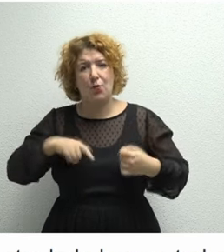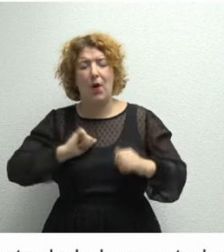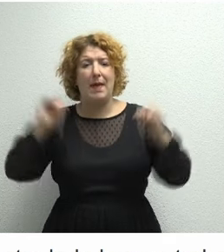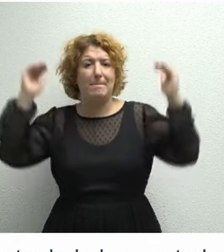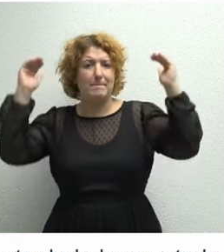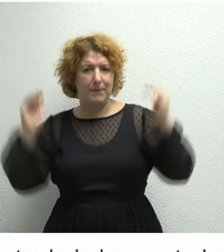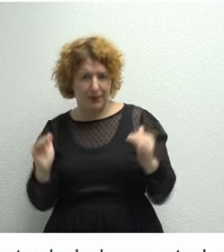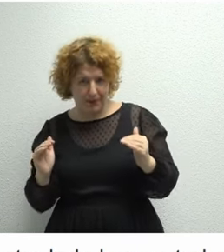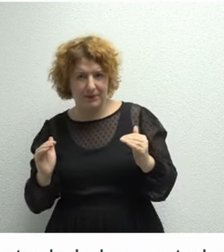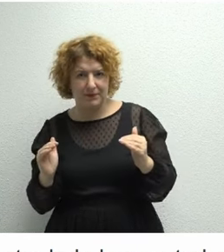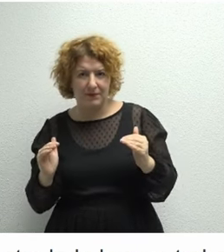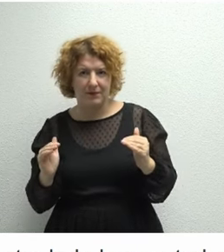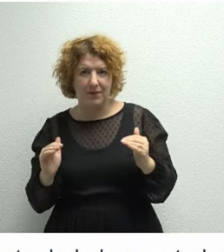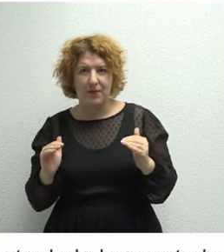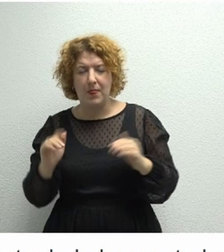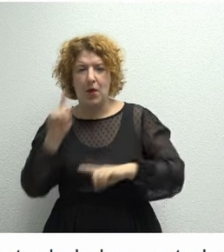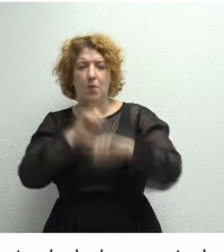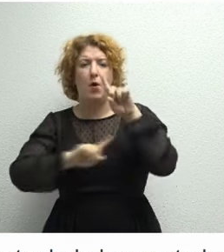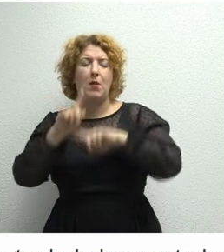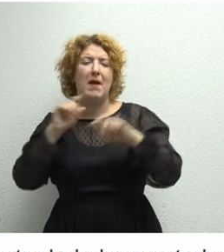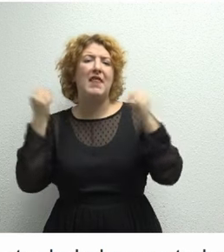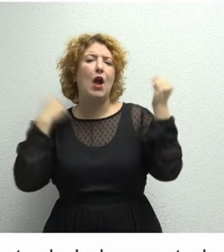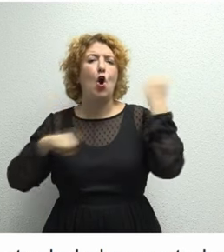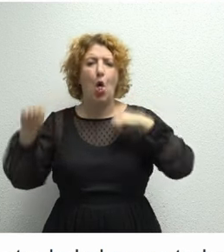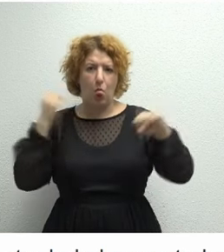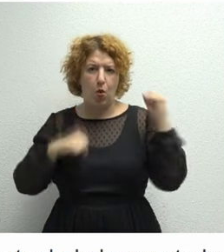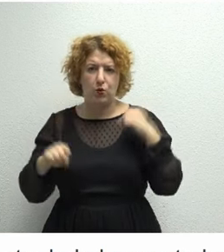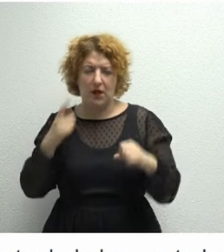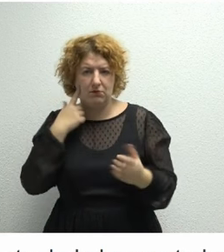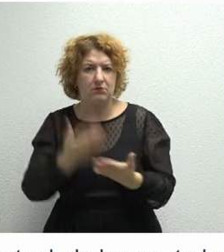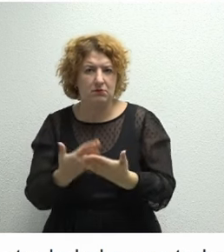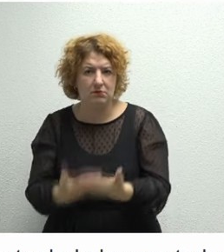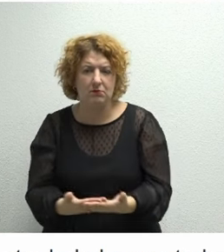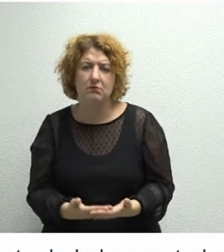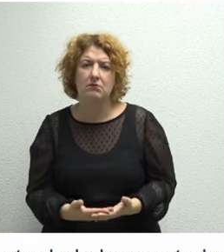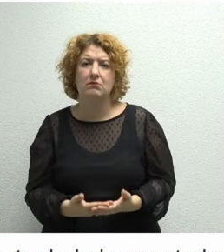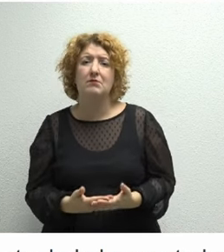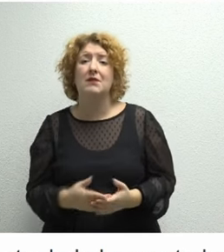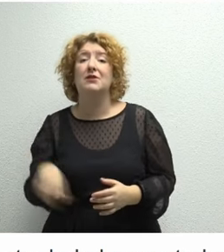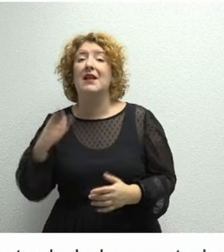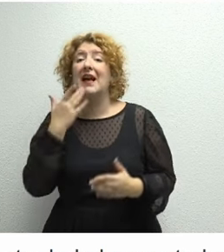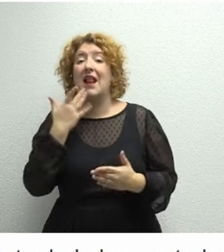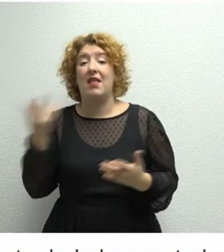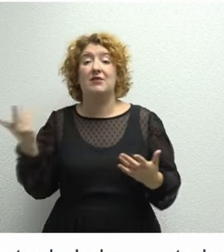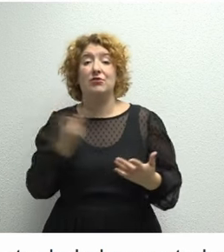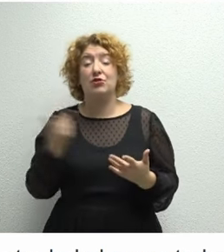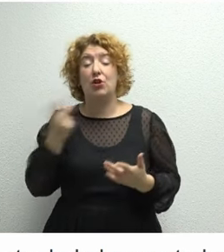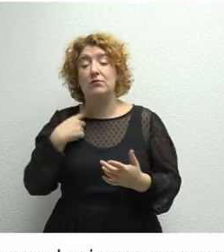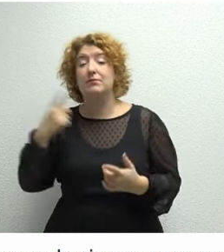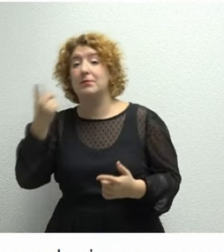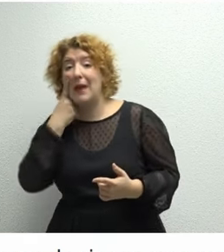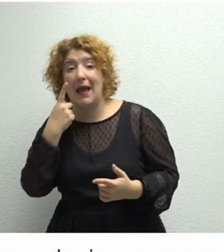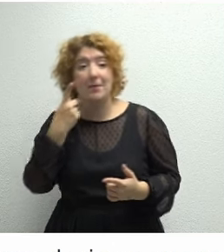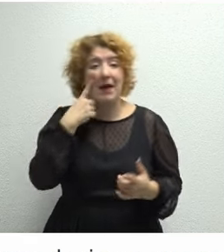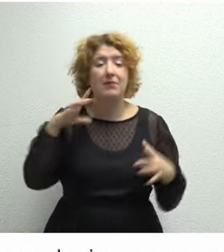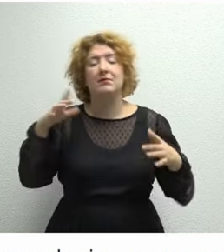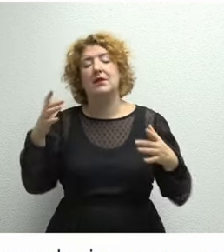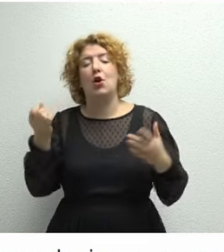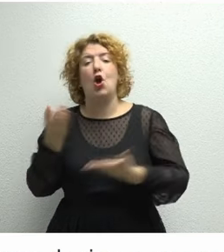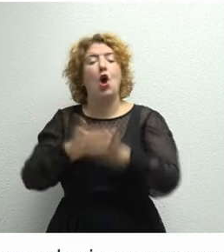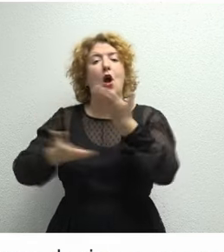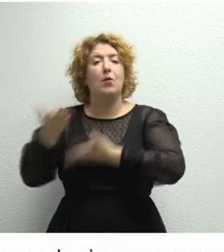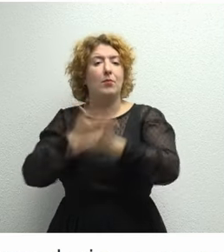reducen los posibles problemas de conducta los identificamos los compartimos con ella y a partir de ahí podemos podemos plantear